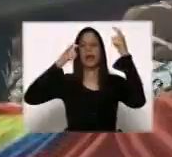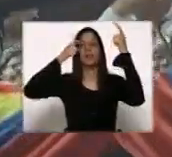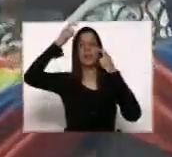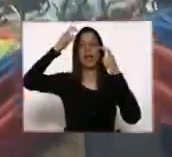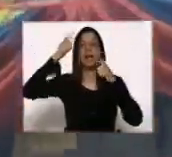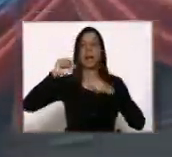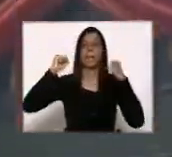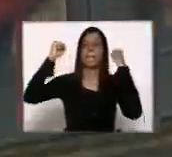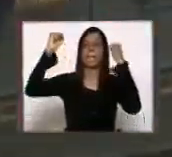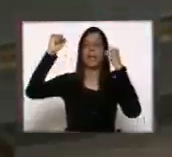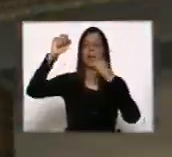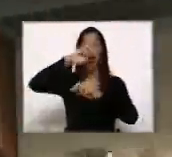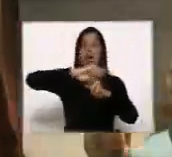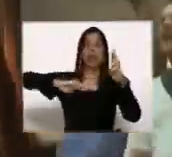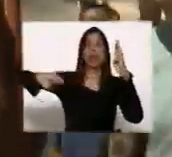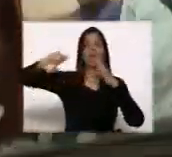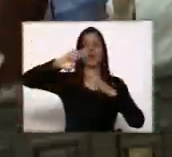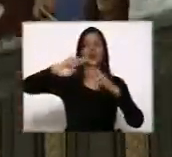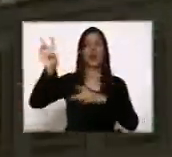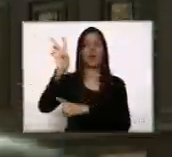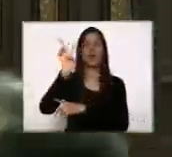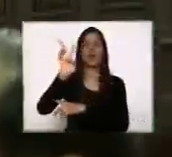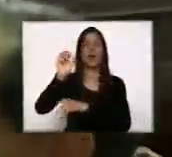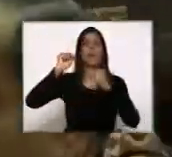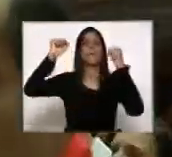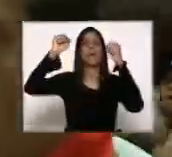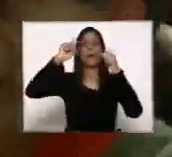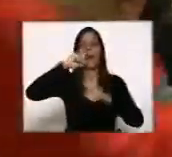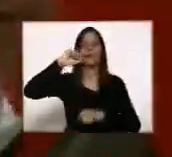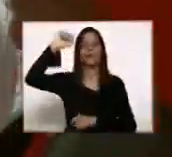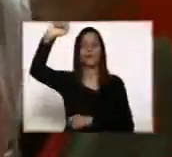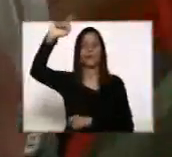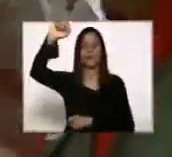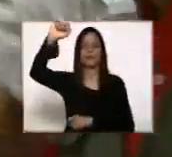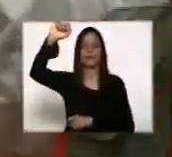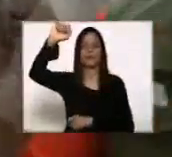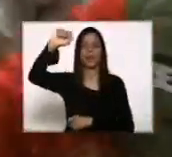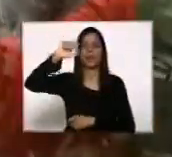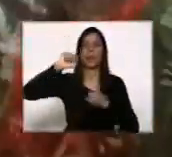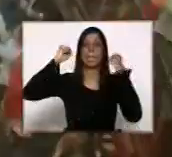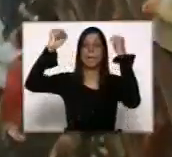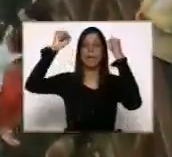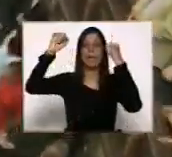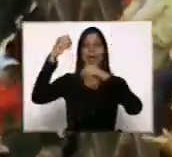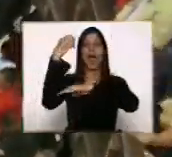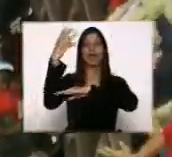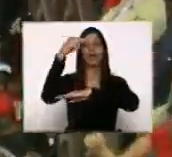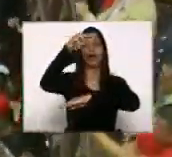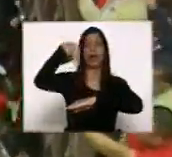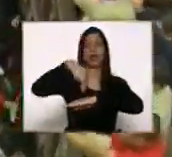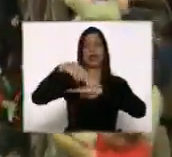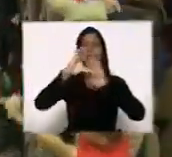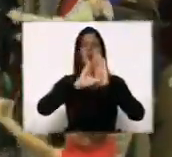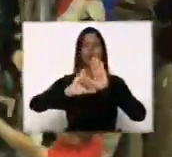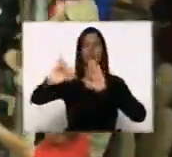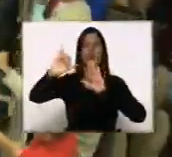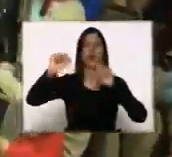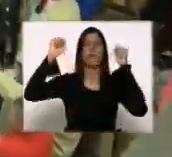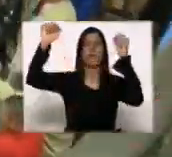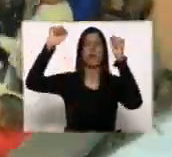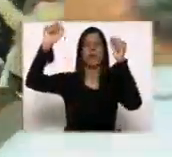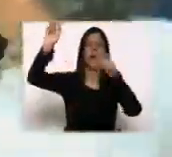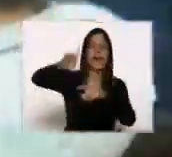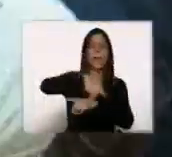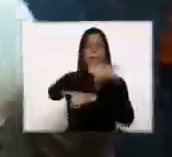¡Viva! ¡Que viva la revolución bolivariana! ¡Viva! ¡Que viva Nicolás Maduro! ¡Viva! ¡Que viva la Asamblea Nacional Constituyente! ¡Viva! ¡Que viva la